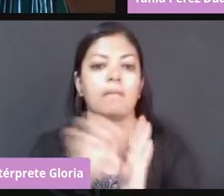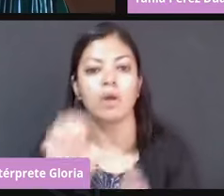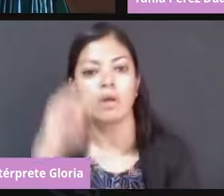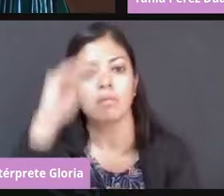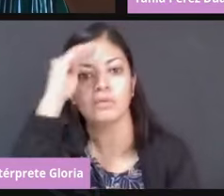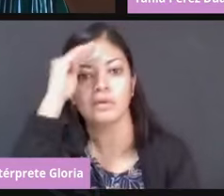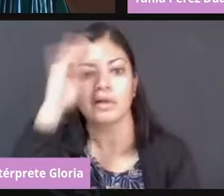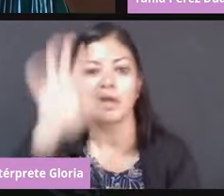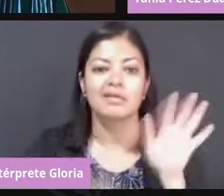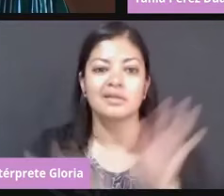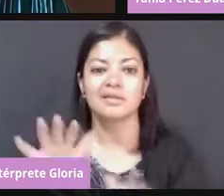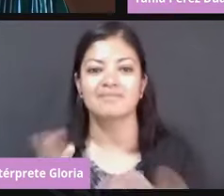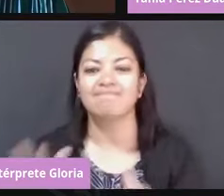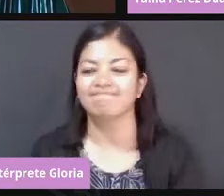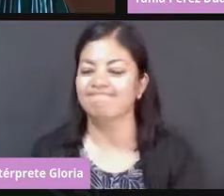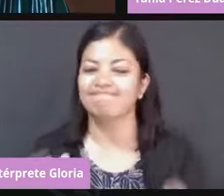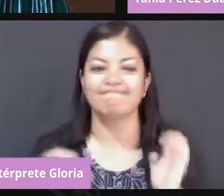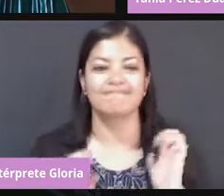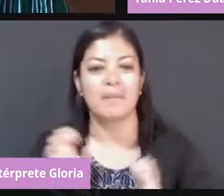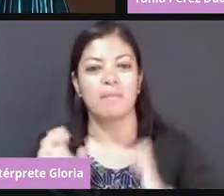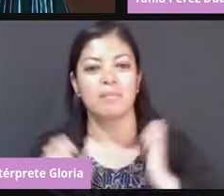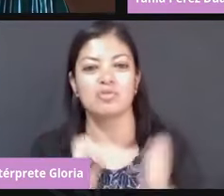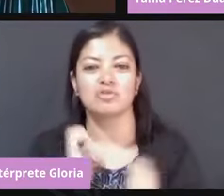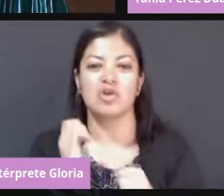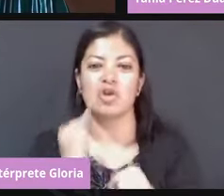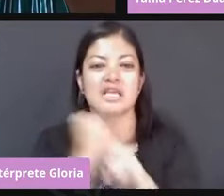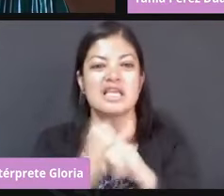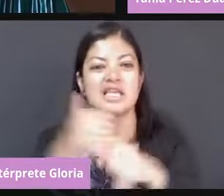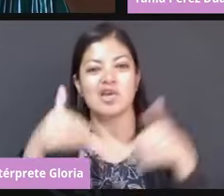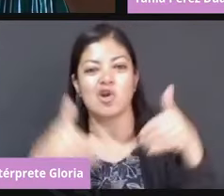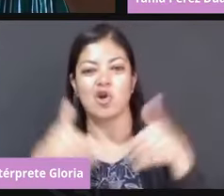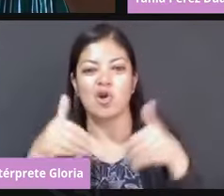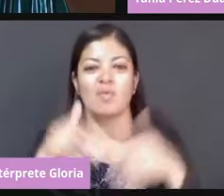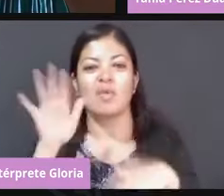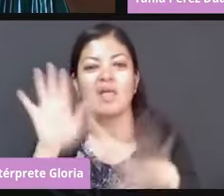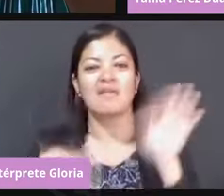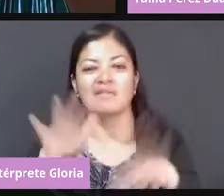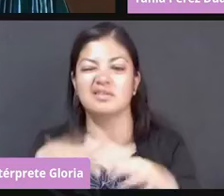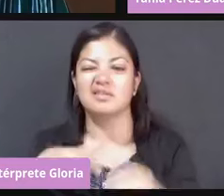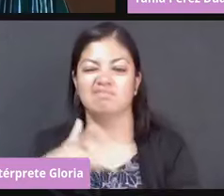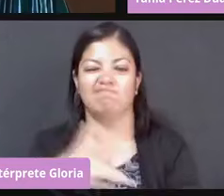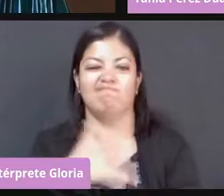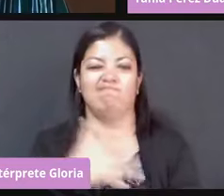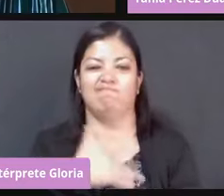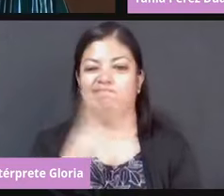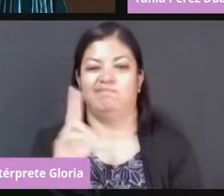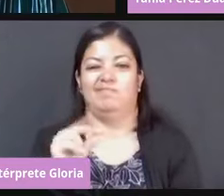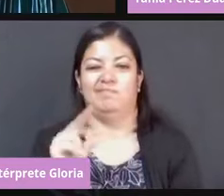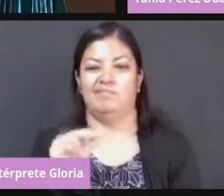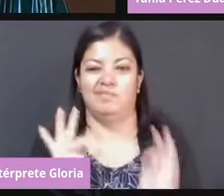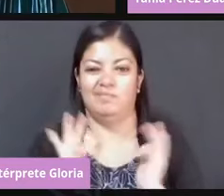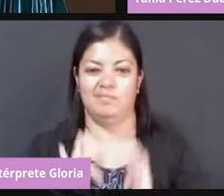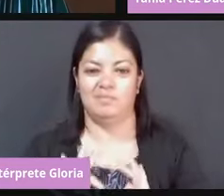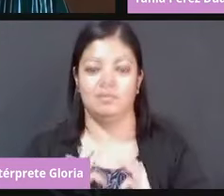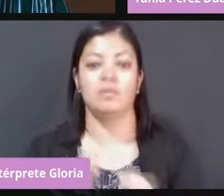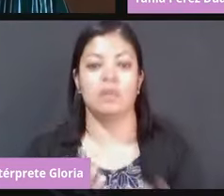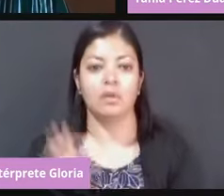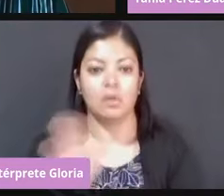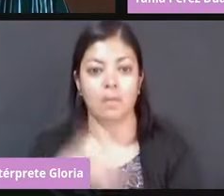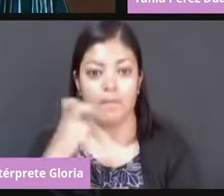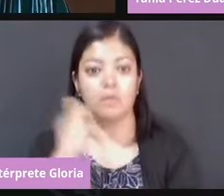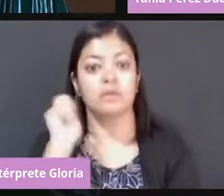muy agradables o emociones incómodas o situaciones que no nos gustan como tal. Entonces, realmente sí se puede hablar